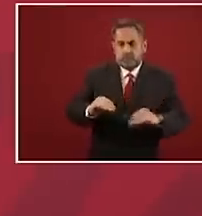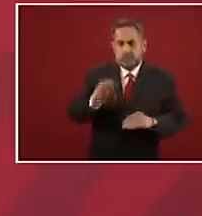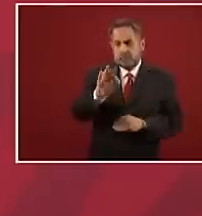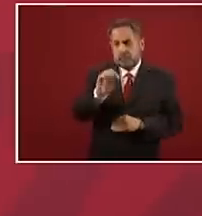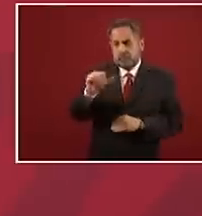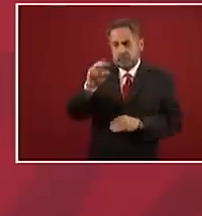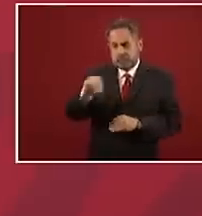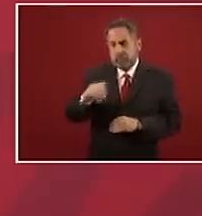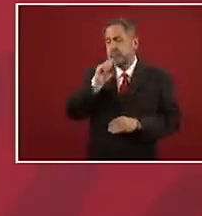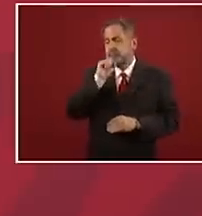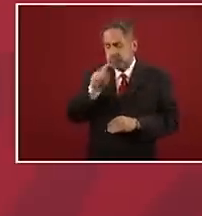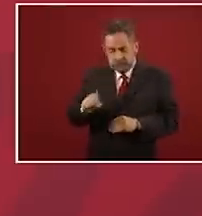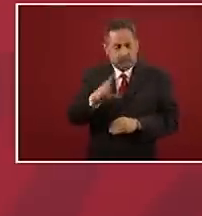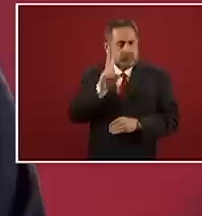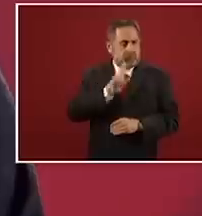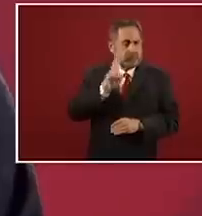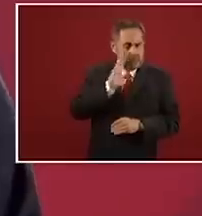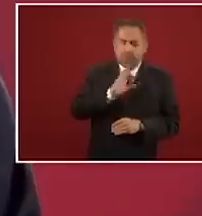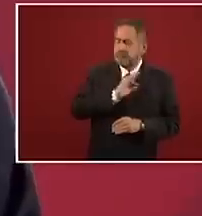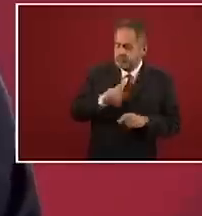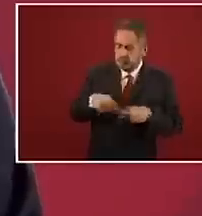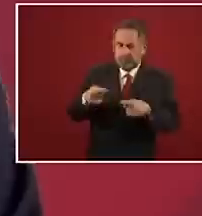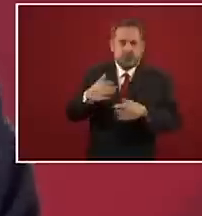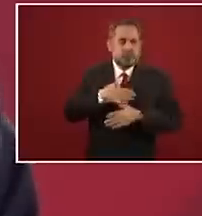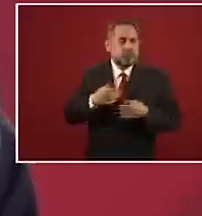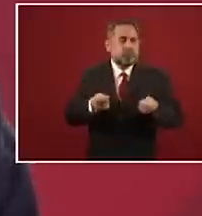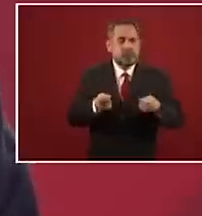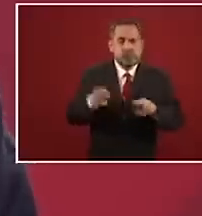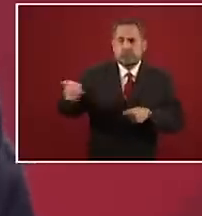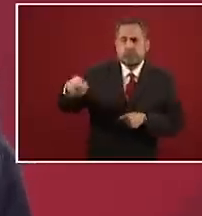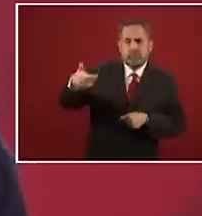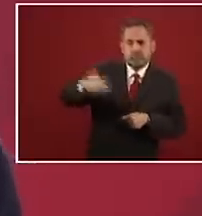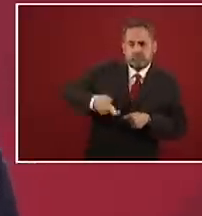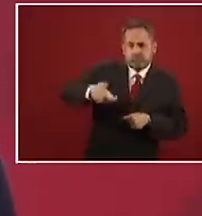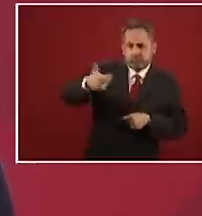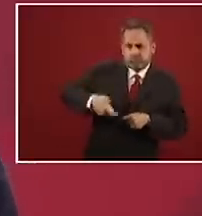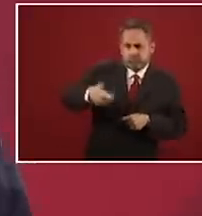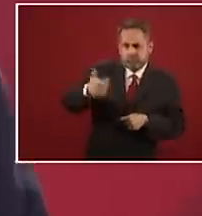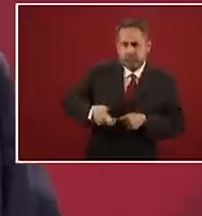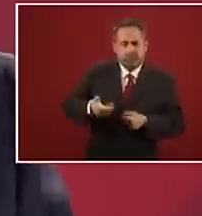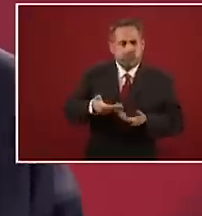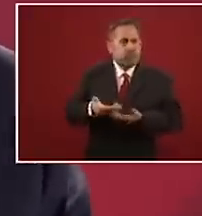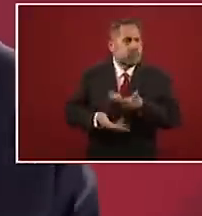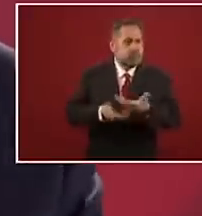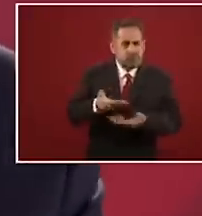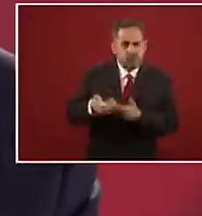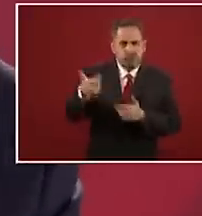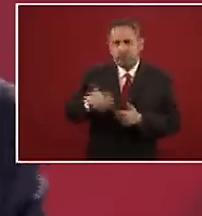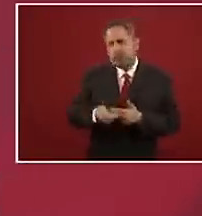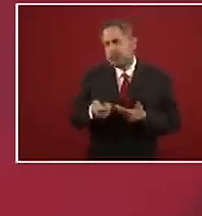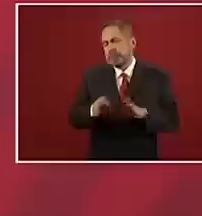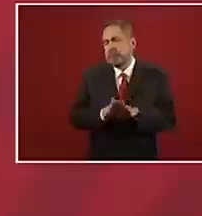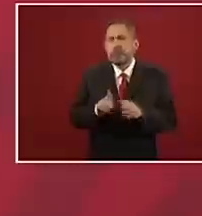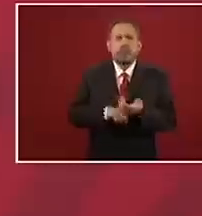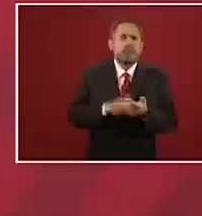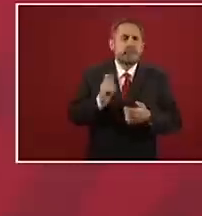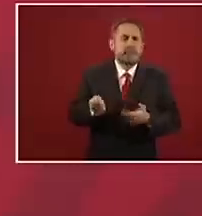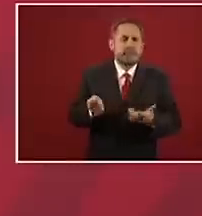Aérea, habría esa posibilidad y que ellos pagaran el servicio de